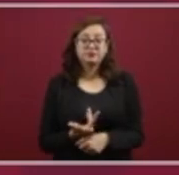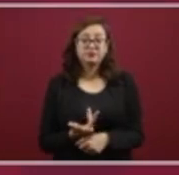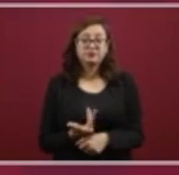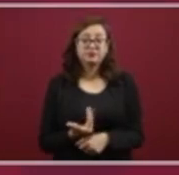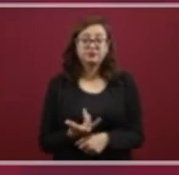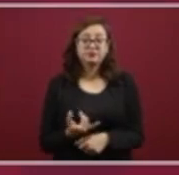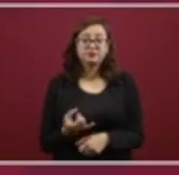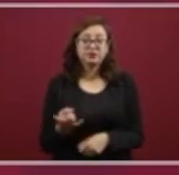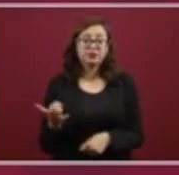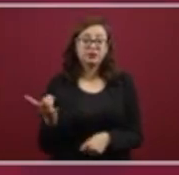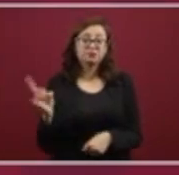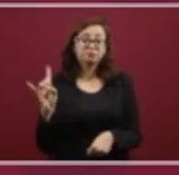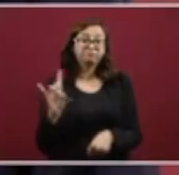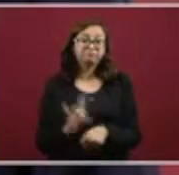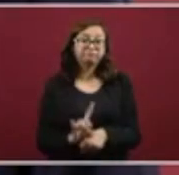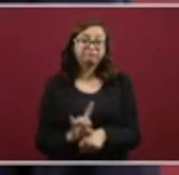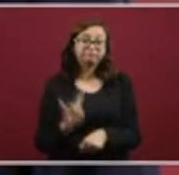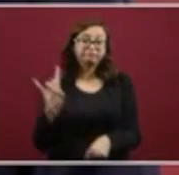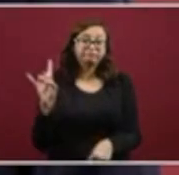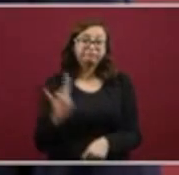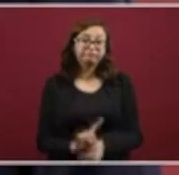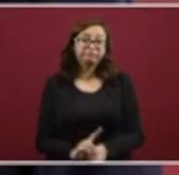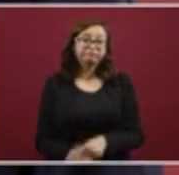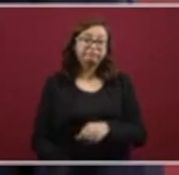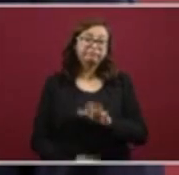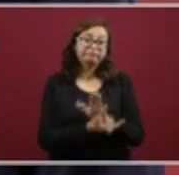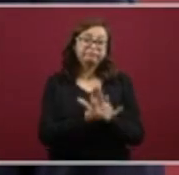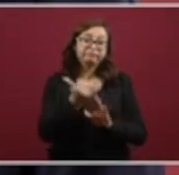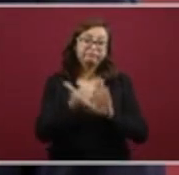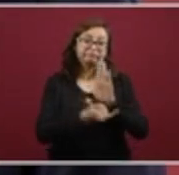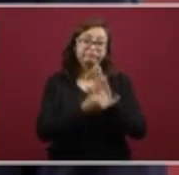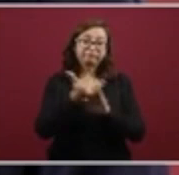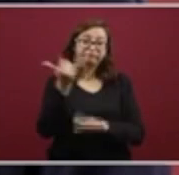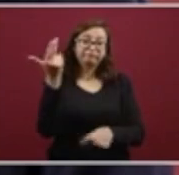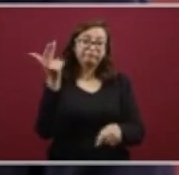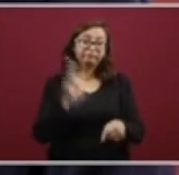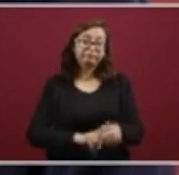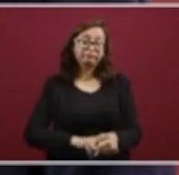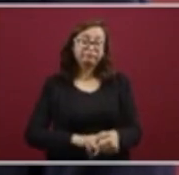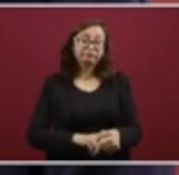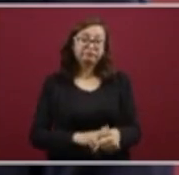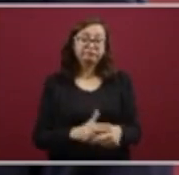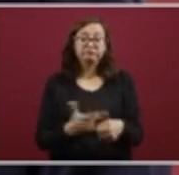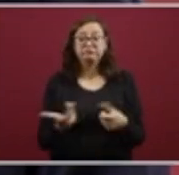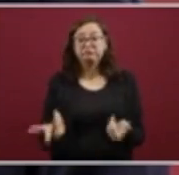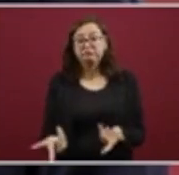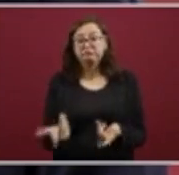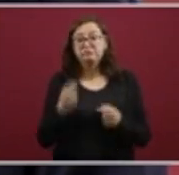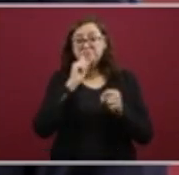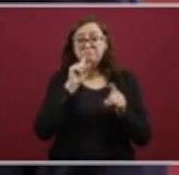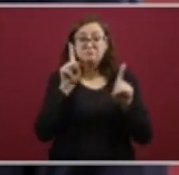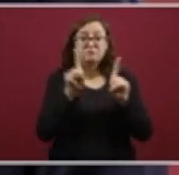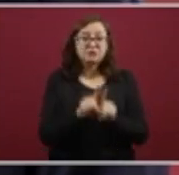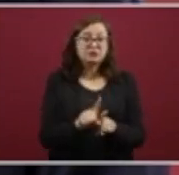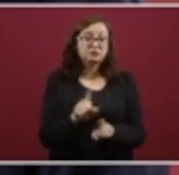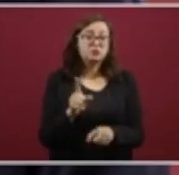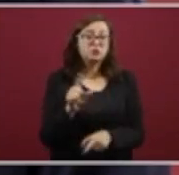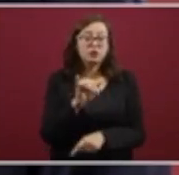para el seguro, también para la Secretaría de Salud.